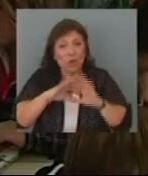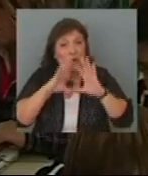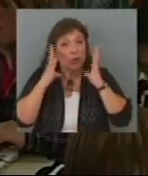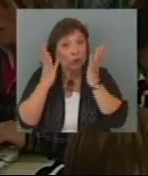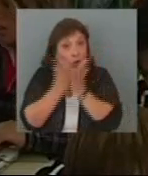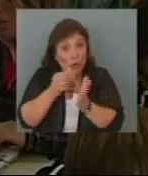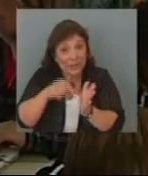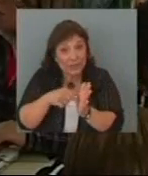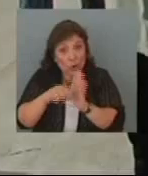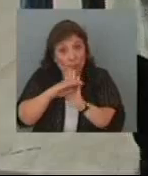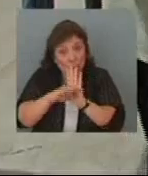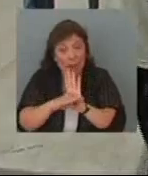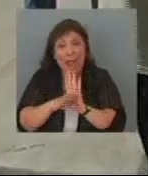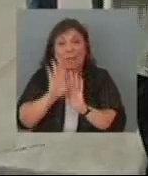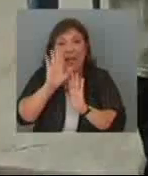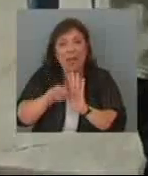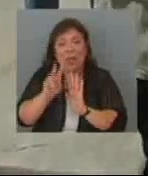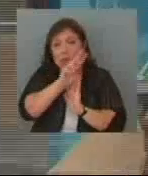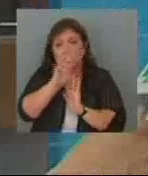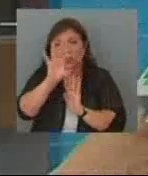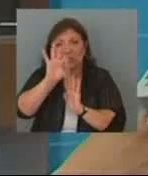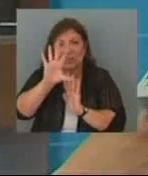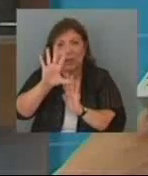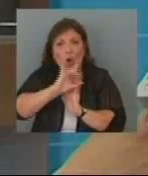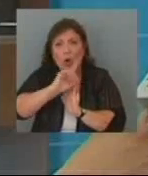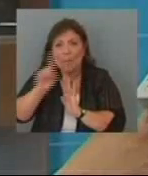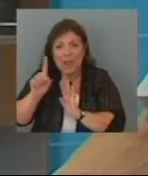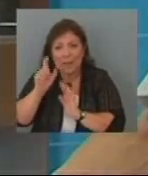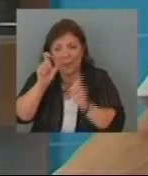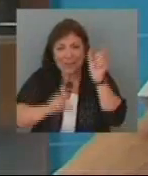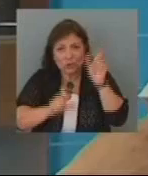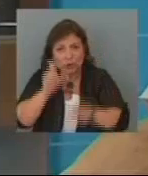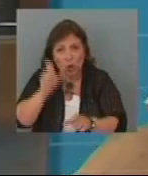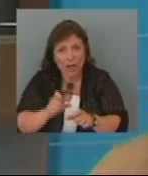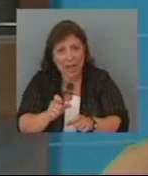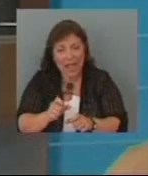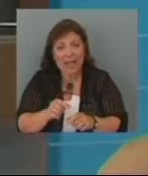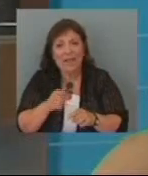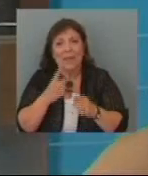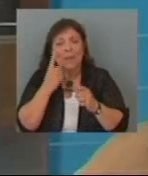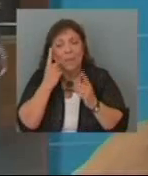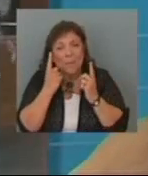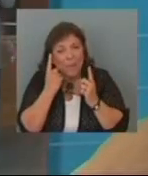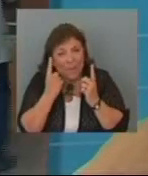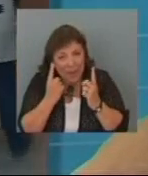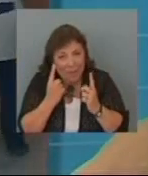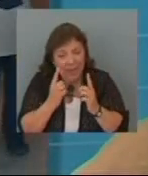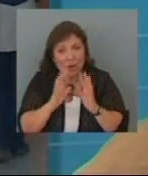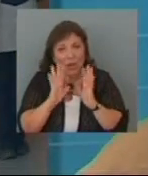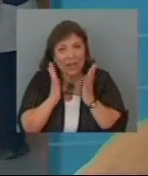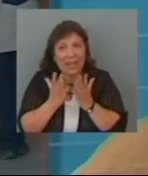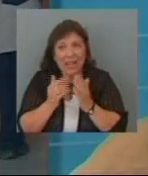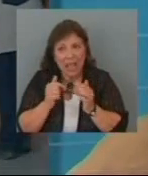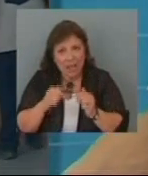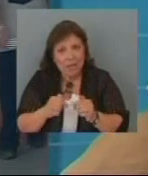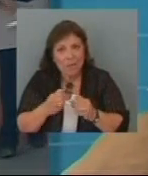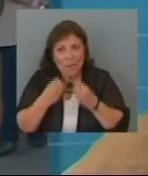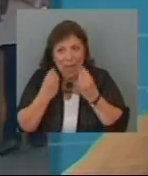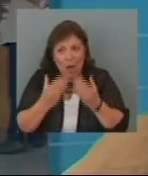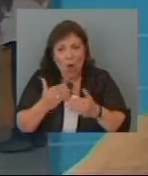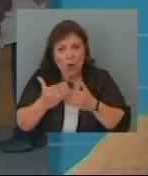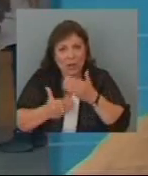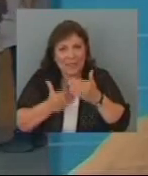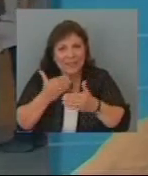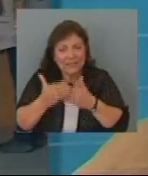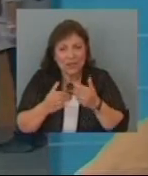programas llegó a 205.000 personas. La primera cosa es el desarrollo importante que han tenido estos últimos años. Si bien